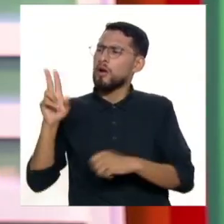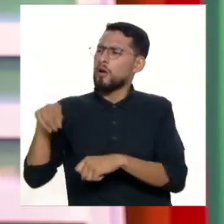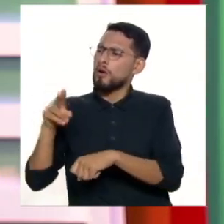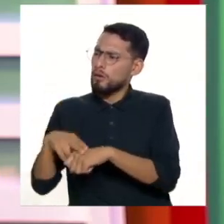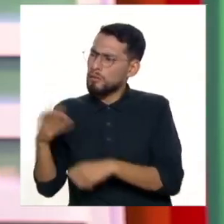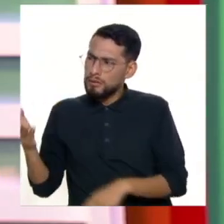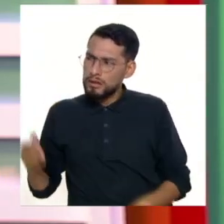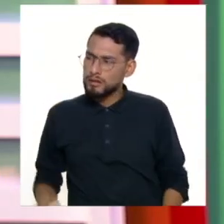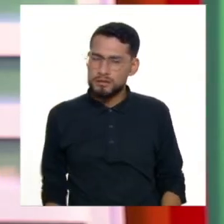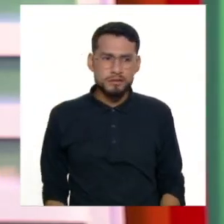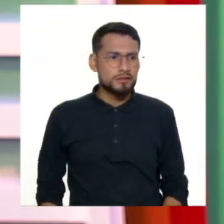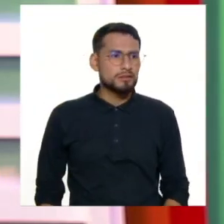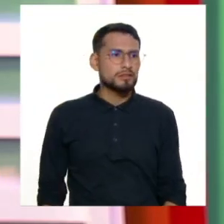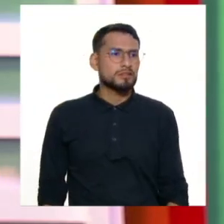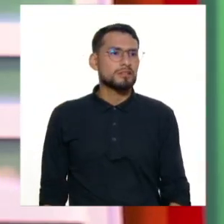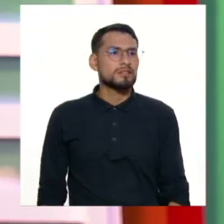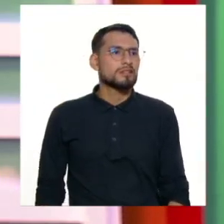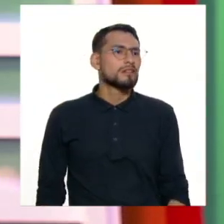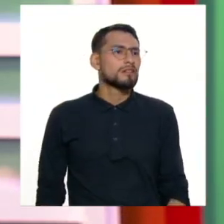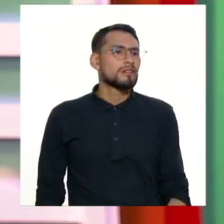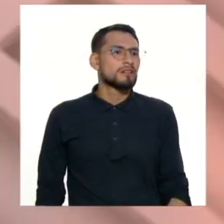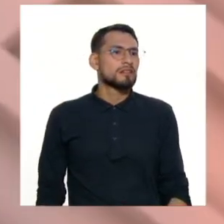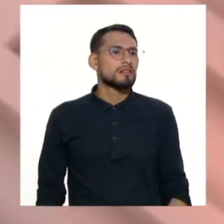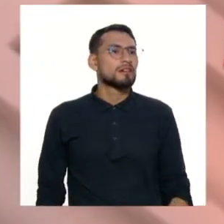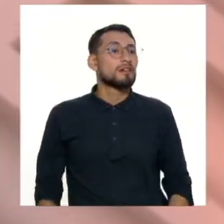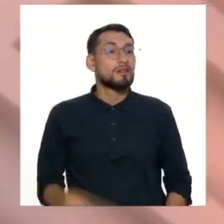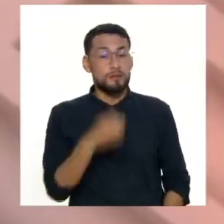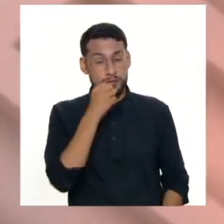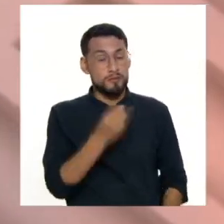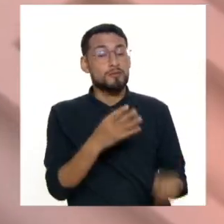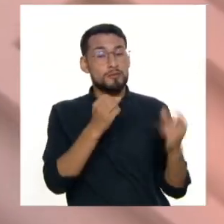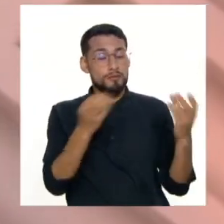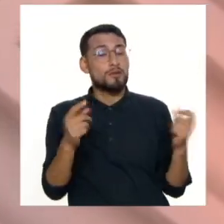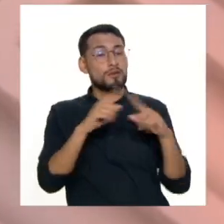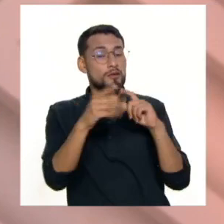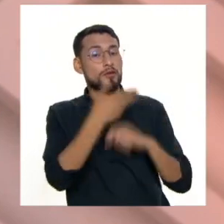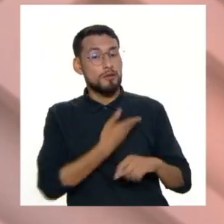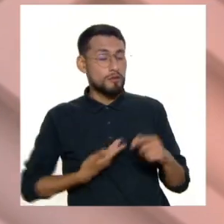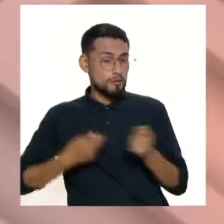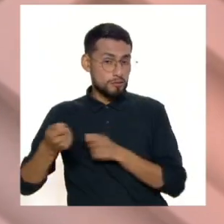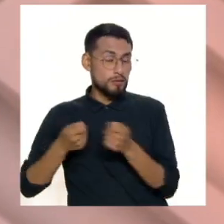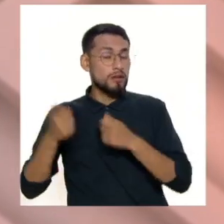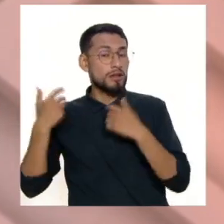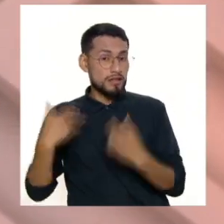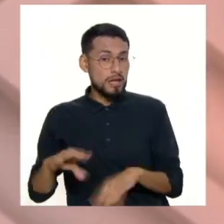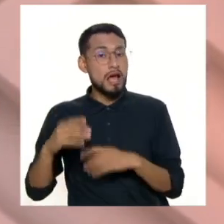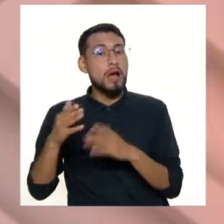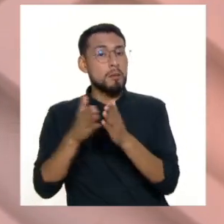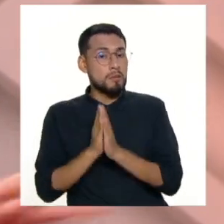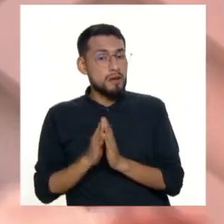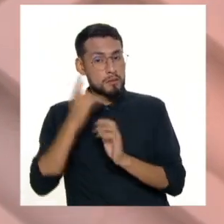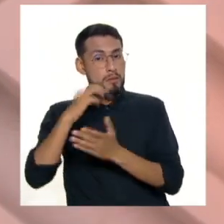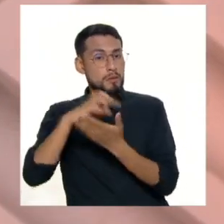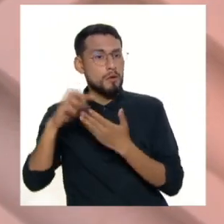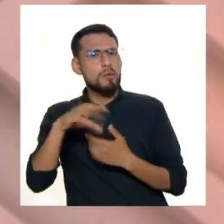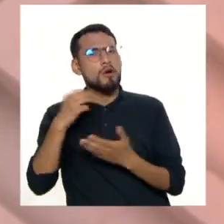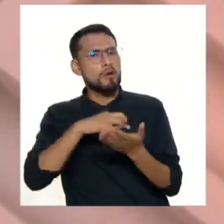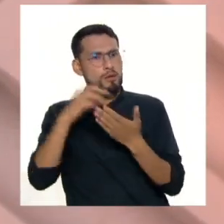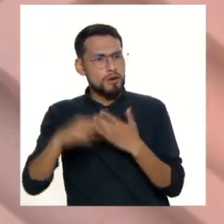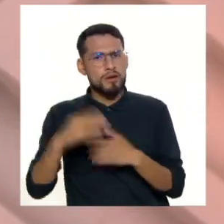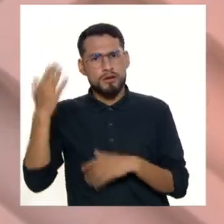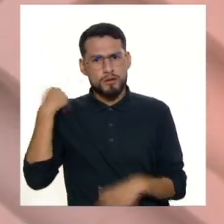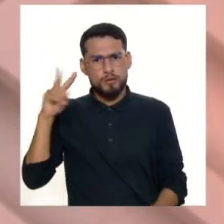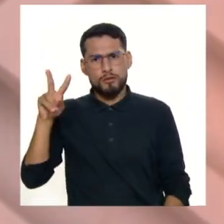cotidiana? Exacto, sí, ya son un buen número de instituciones públicas que nos vienen solicitando el programa, porque el programa está